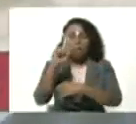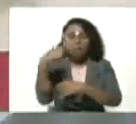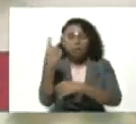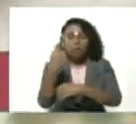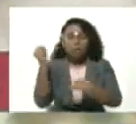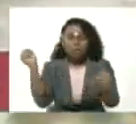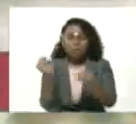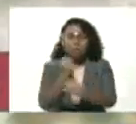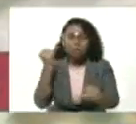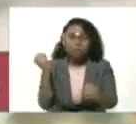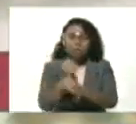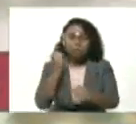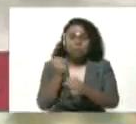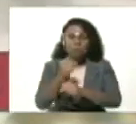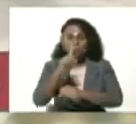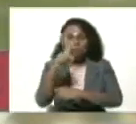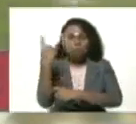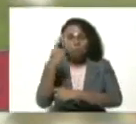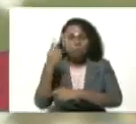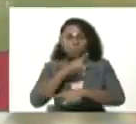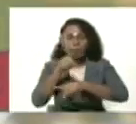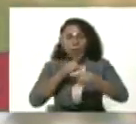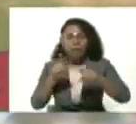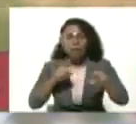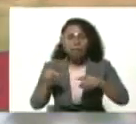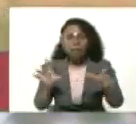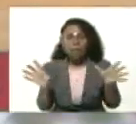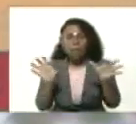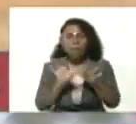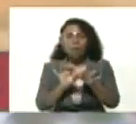trabajo, un solo mando, mando